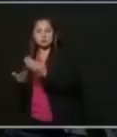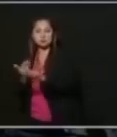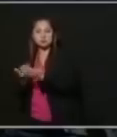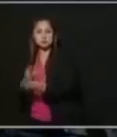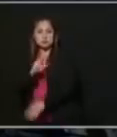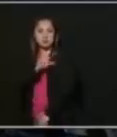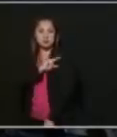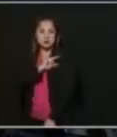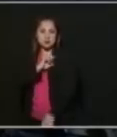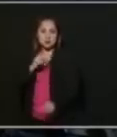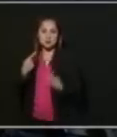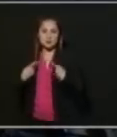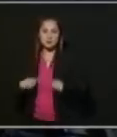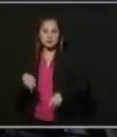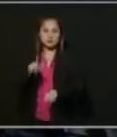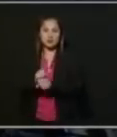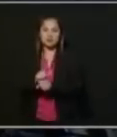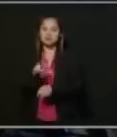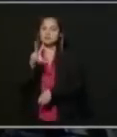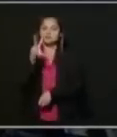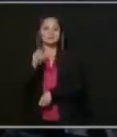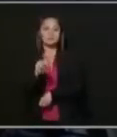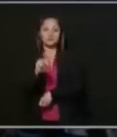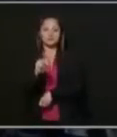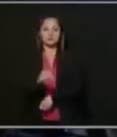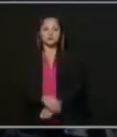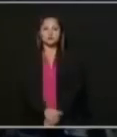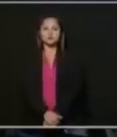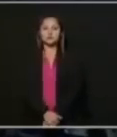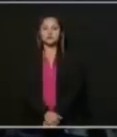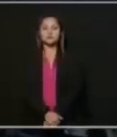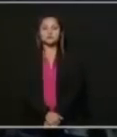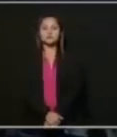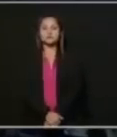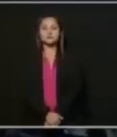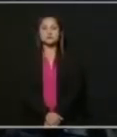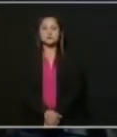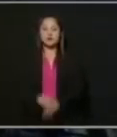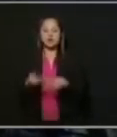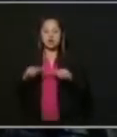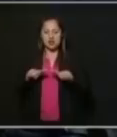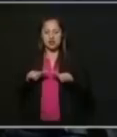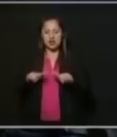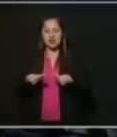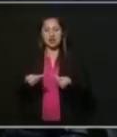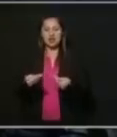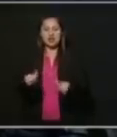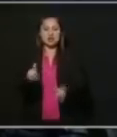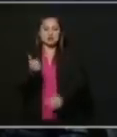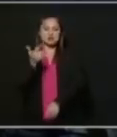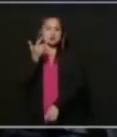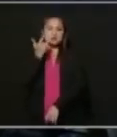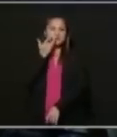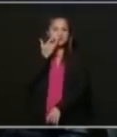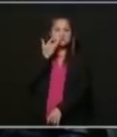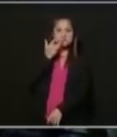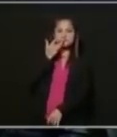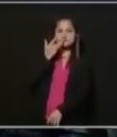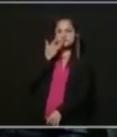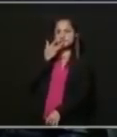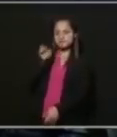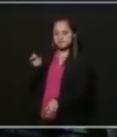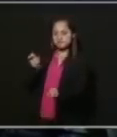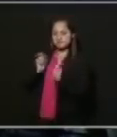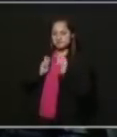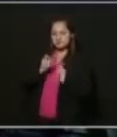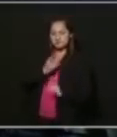eliminarán las partidas de vestuario o cualquier gasto de protocolo y ceremonial dedicado al